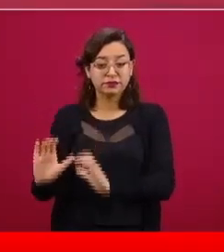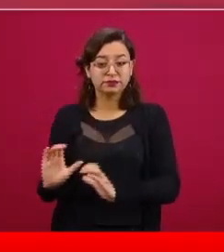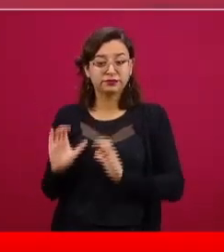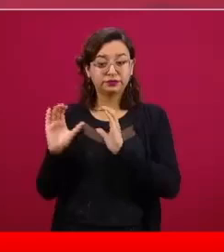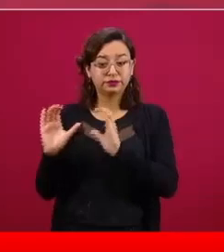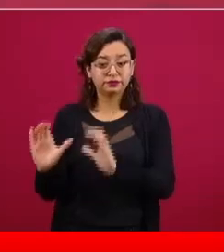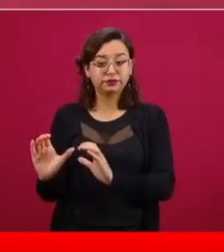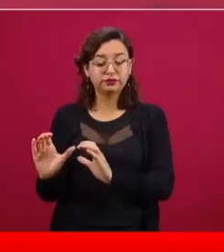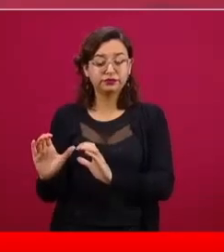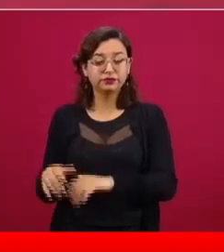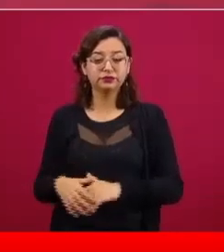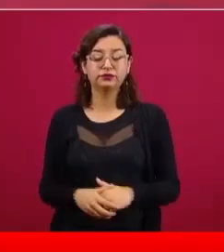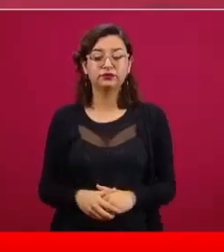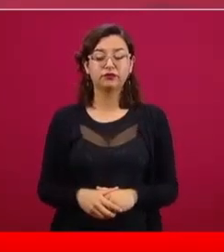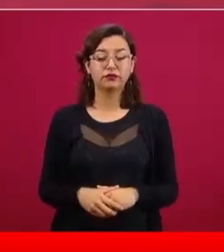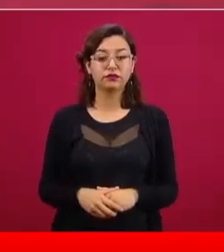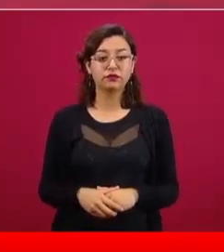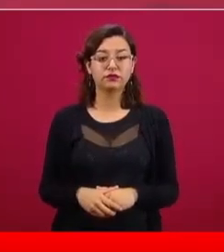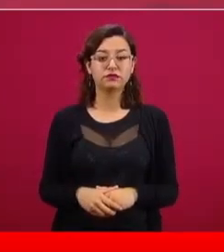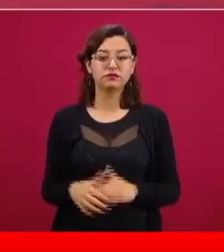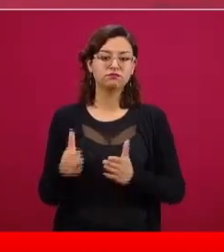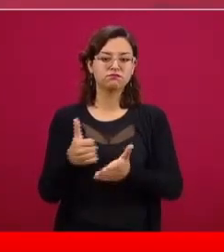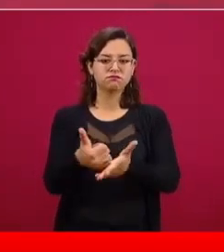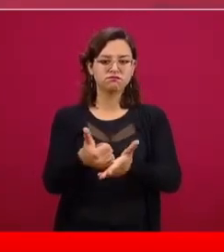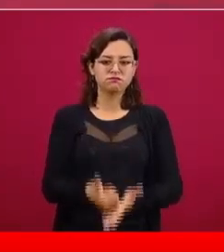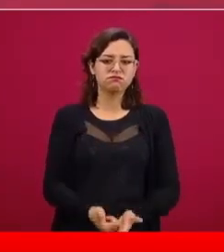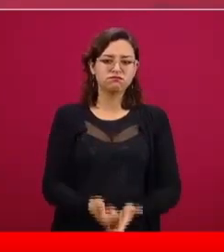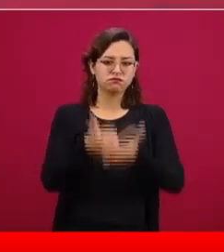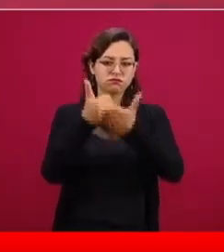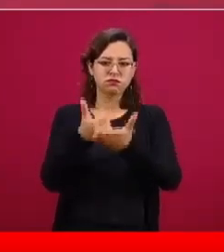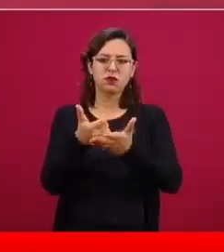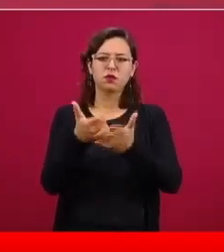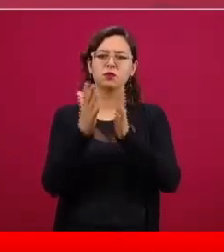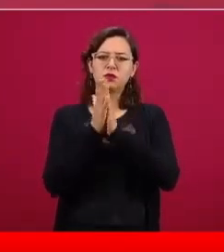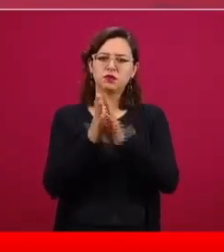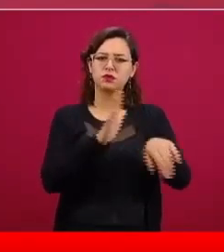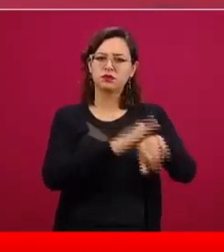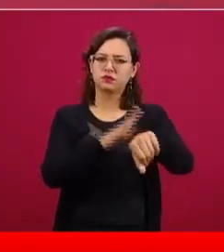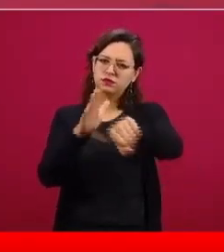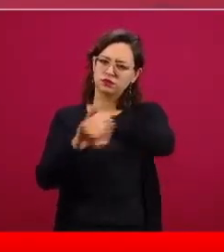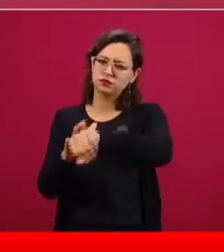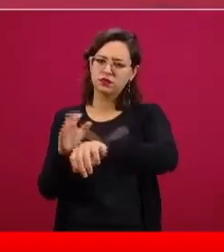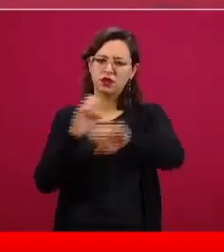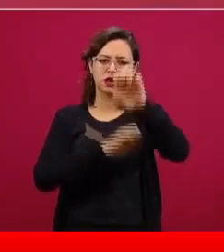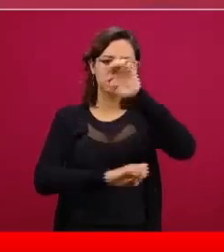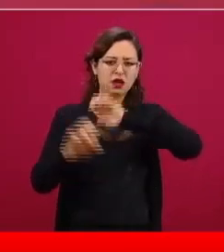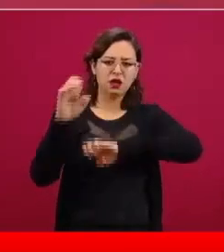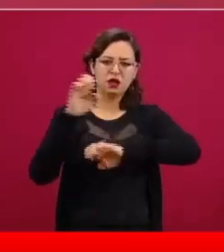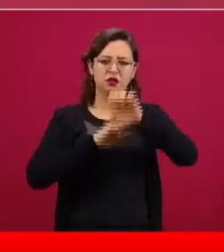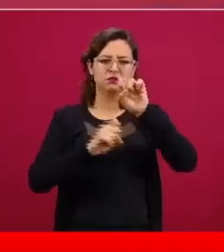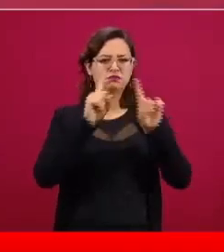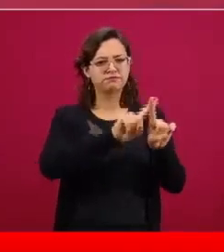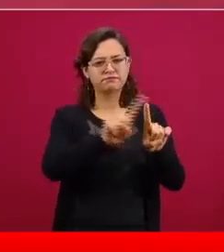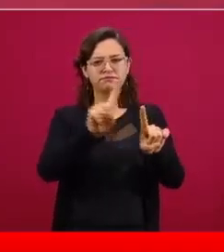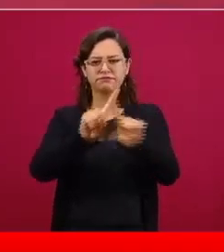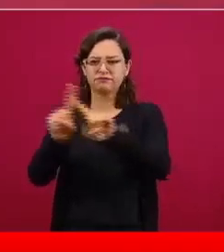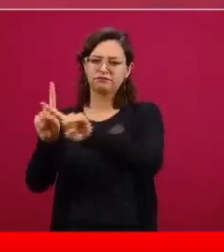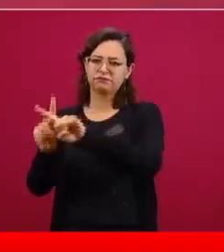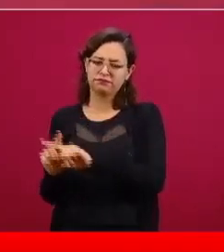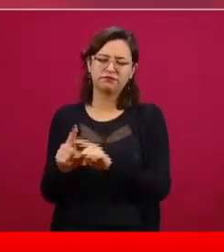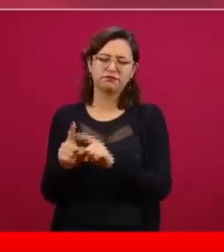que nos sigan ayudando los empresarios, no dejando de